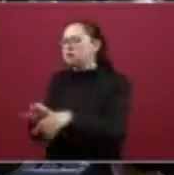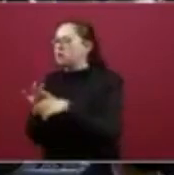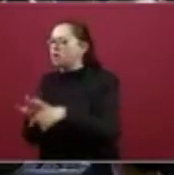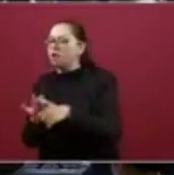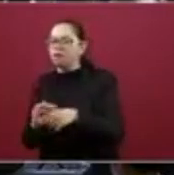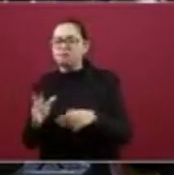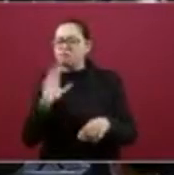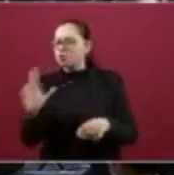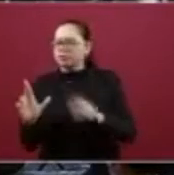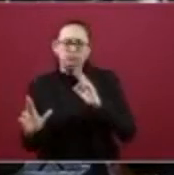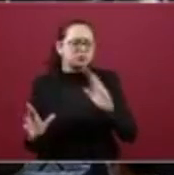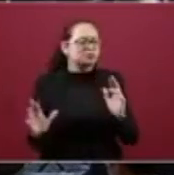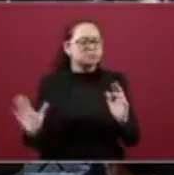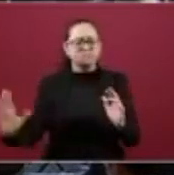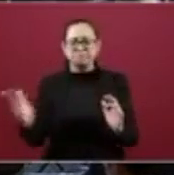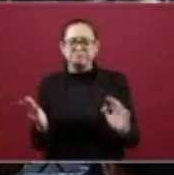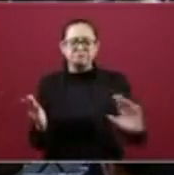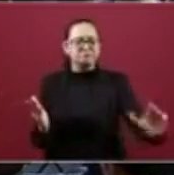A ver,